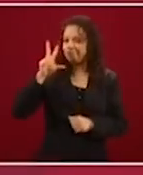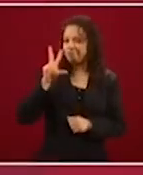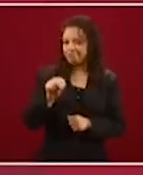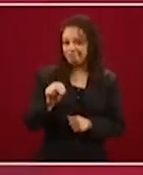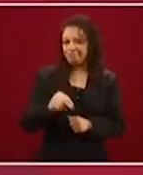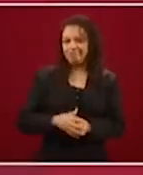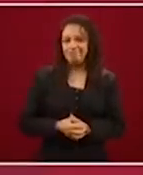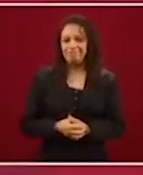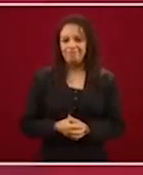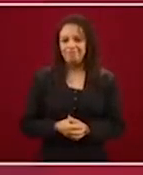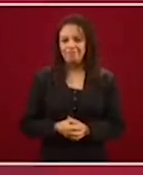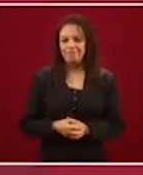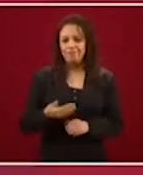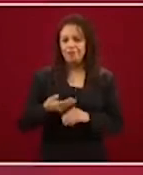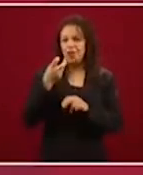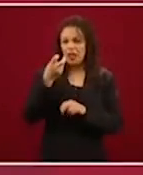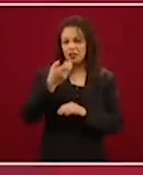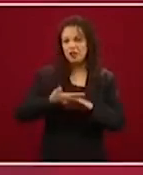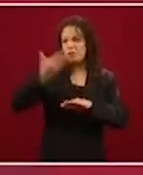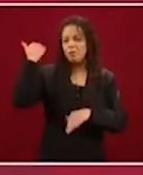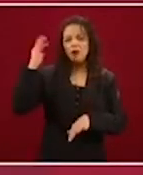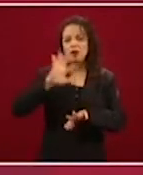porque eso ya pasó.